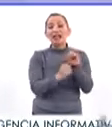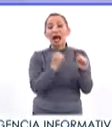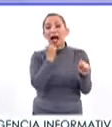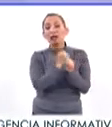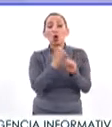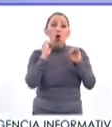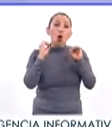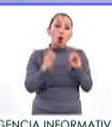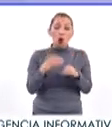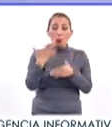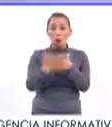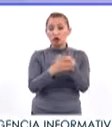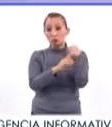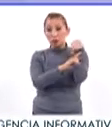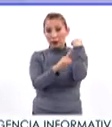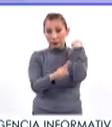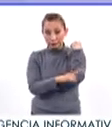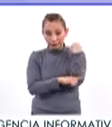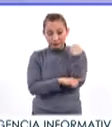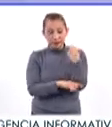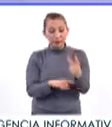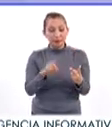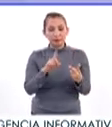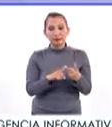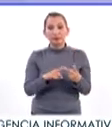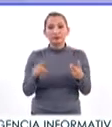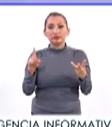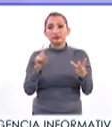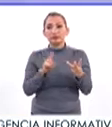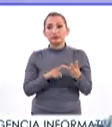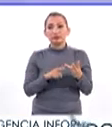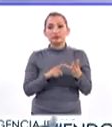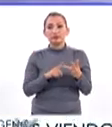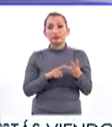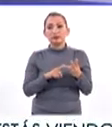años o en el próximo embarazo. En